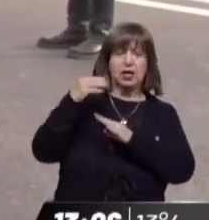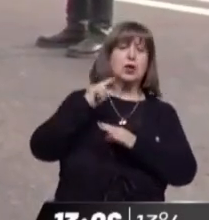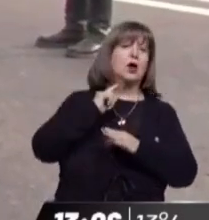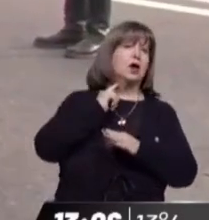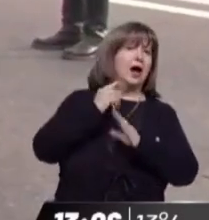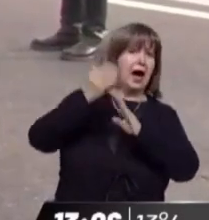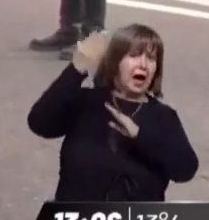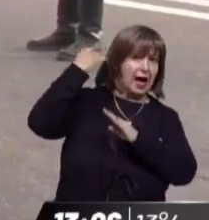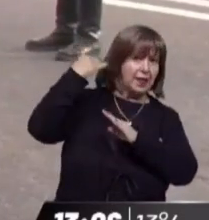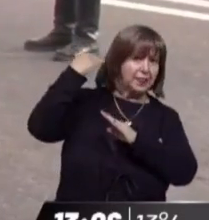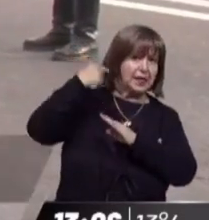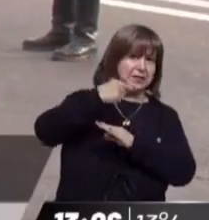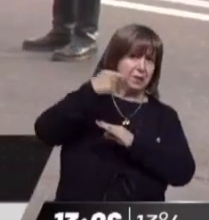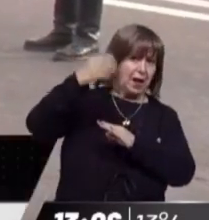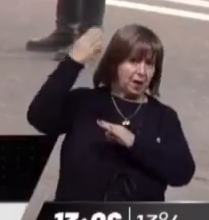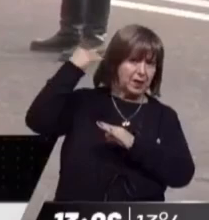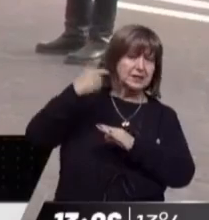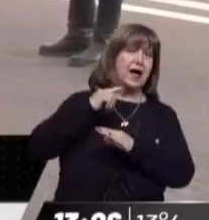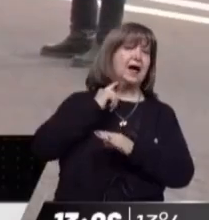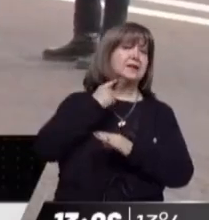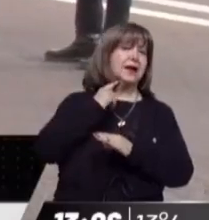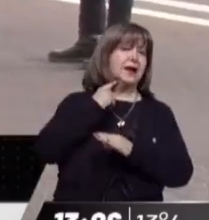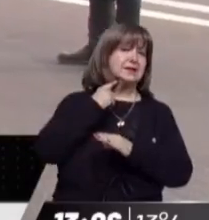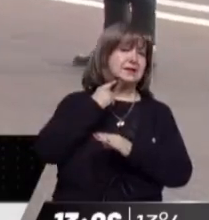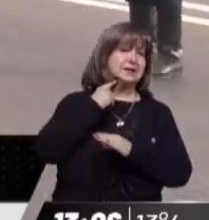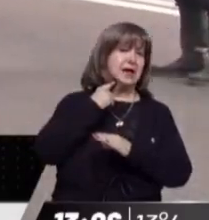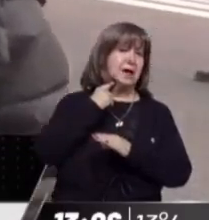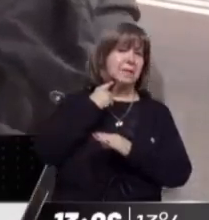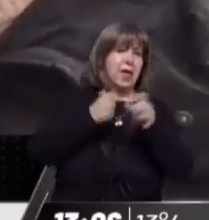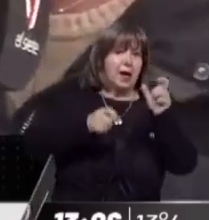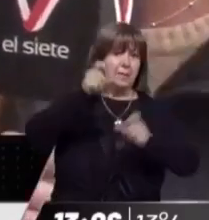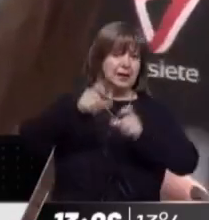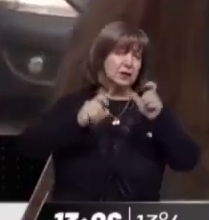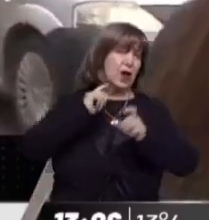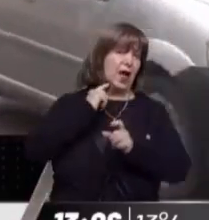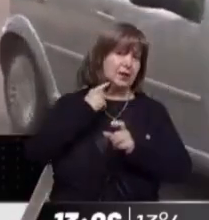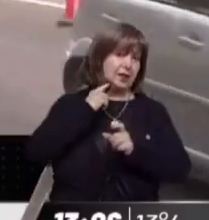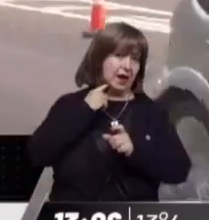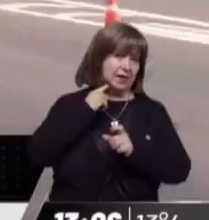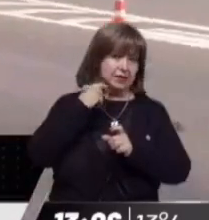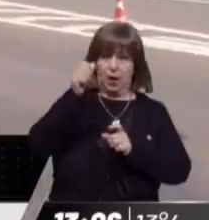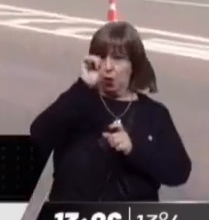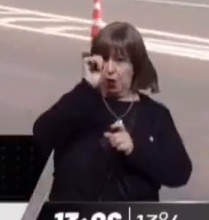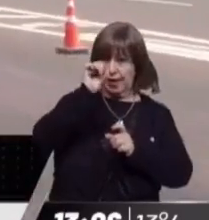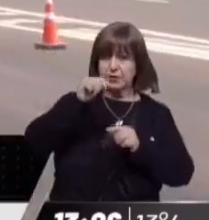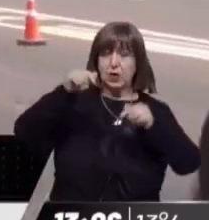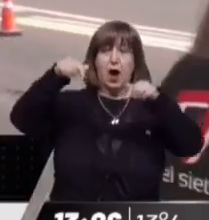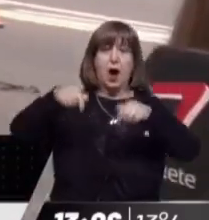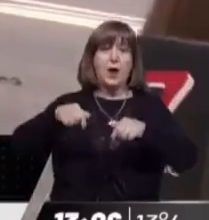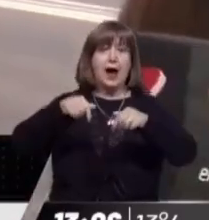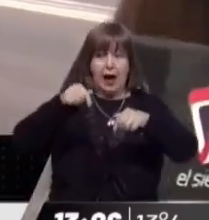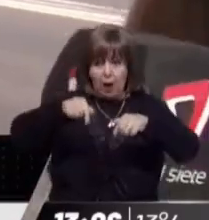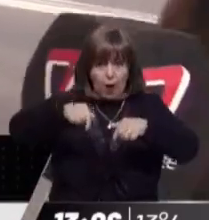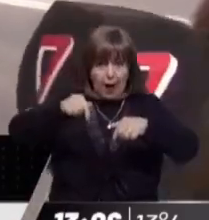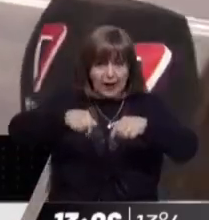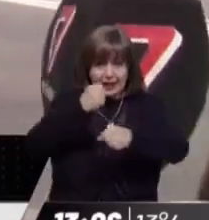13 borrachos al volante. Por eso estamos con el comisario general Javier López, que es el jefe de la policía